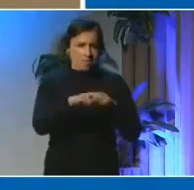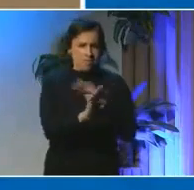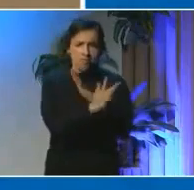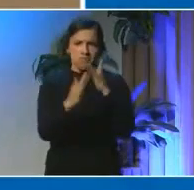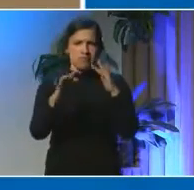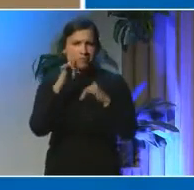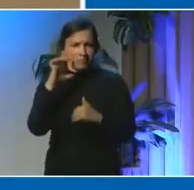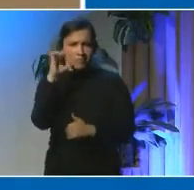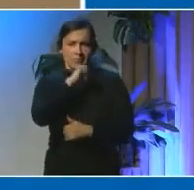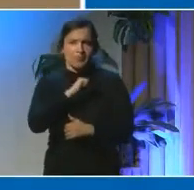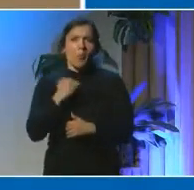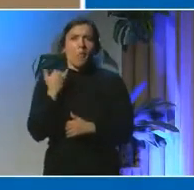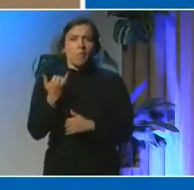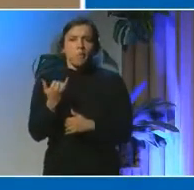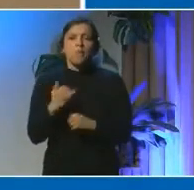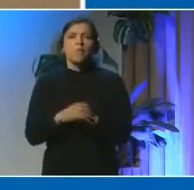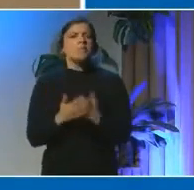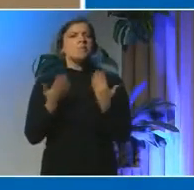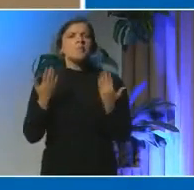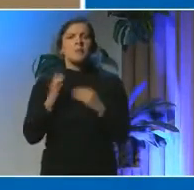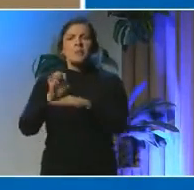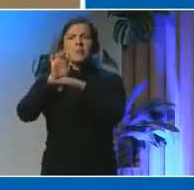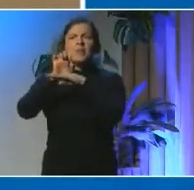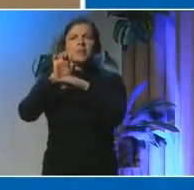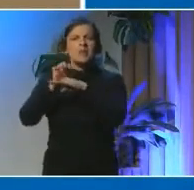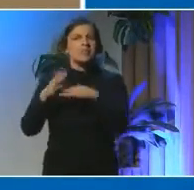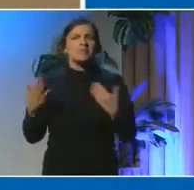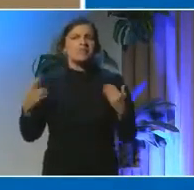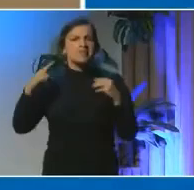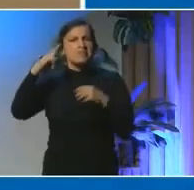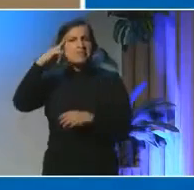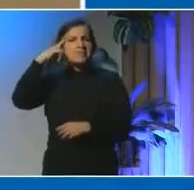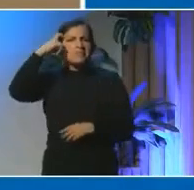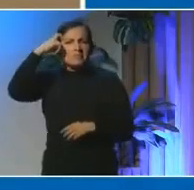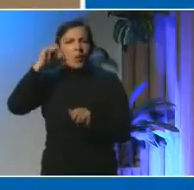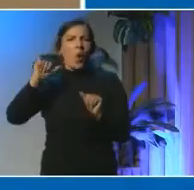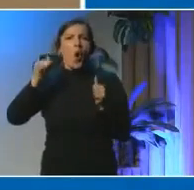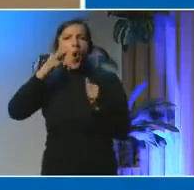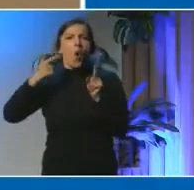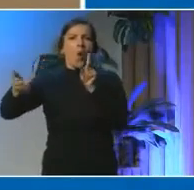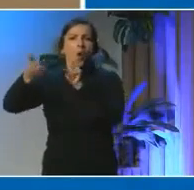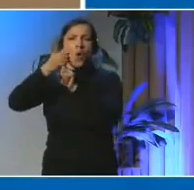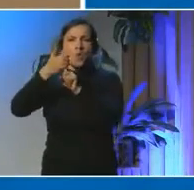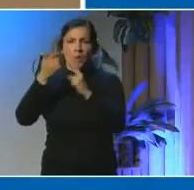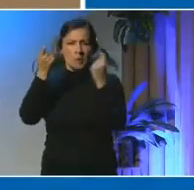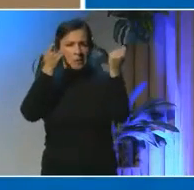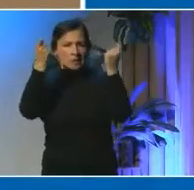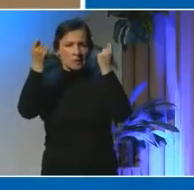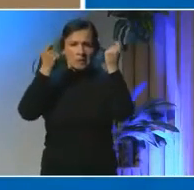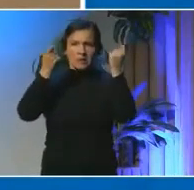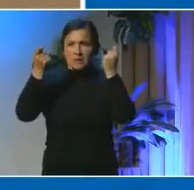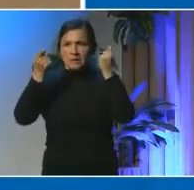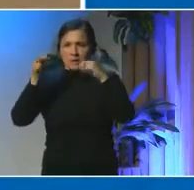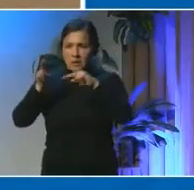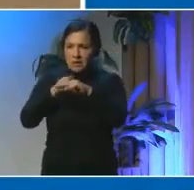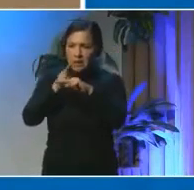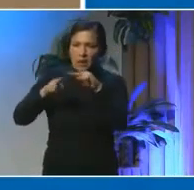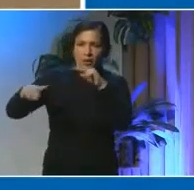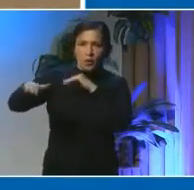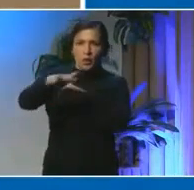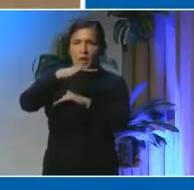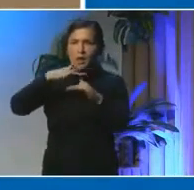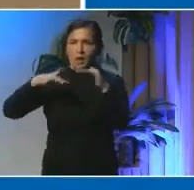abordando e babaria ese reto ese reto efectivamente de calibrarse con la naturaleza sabiendo